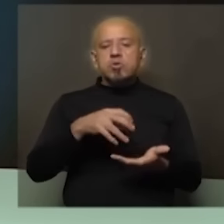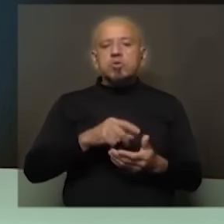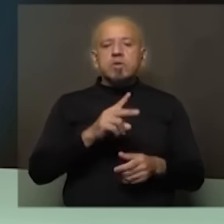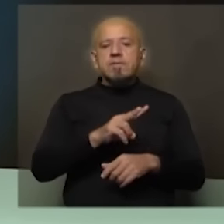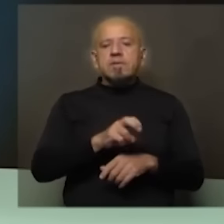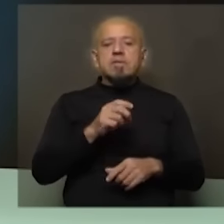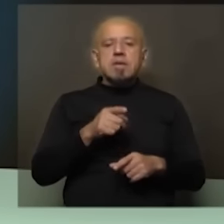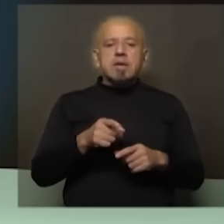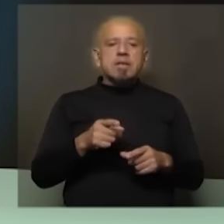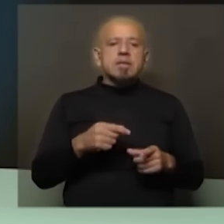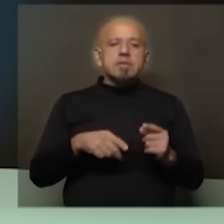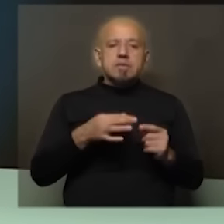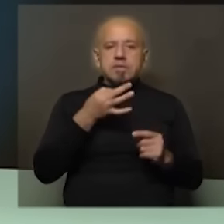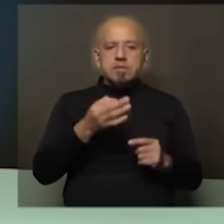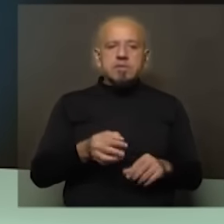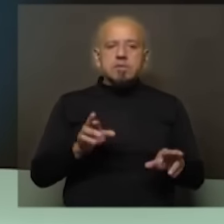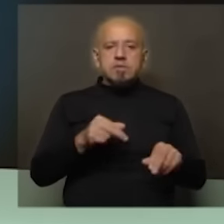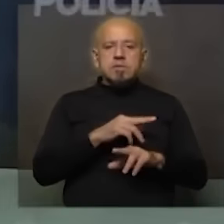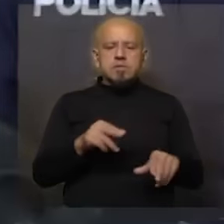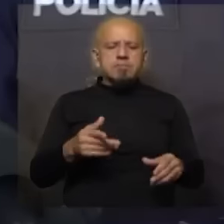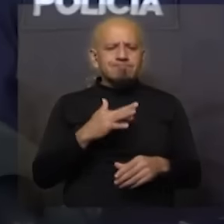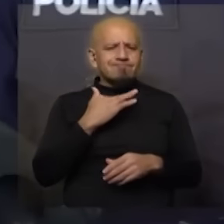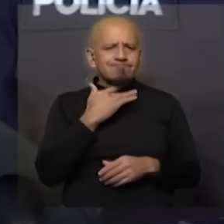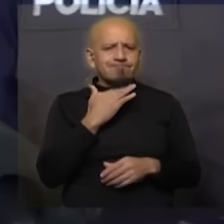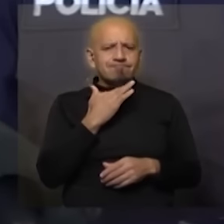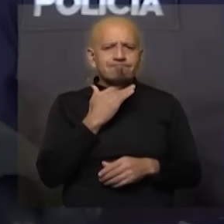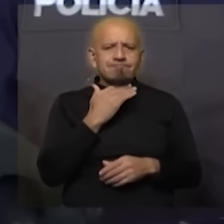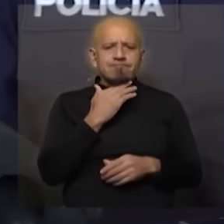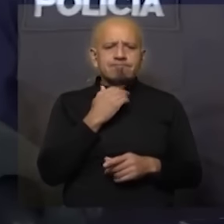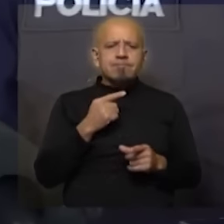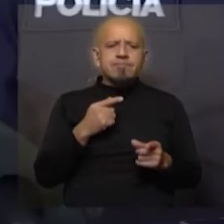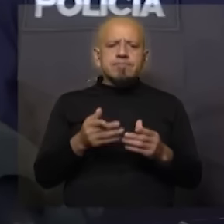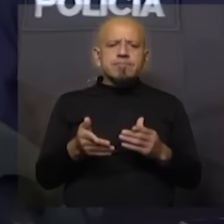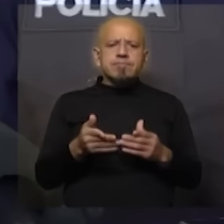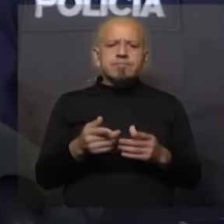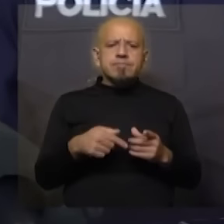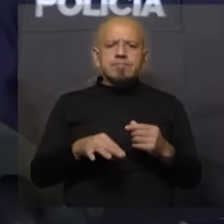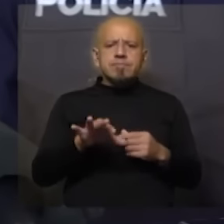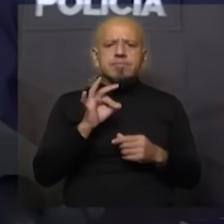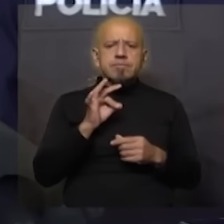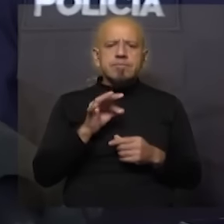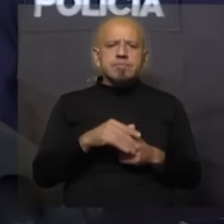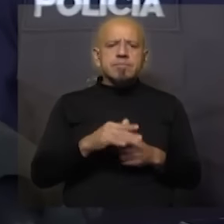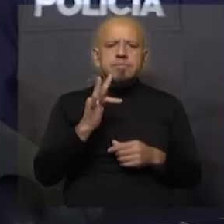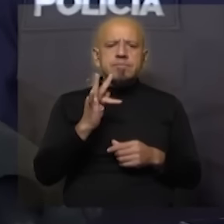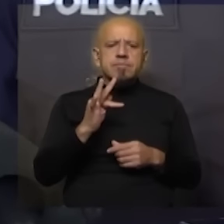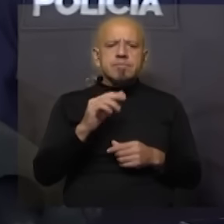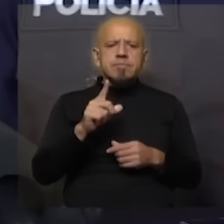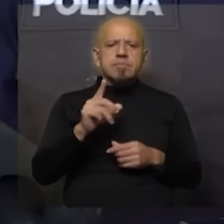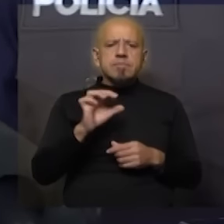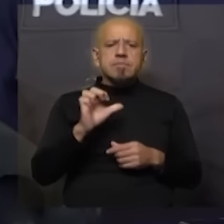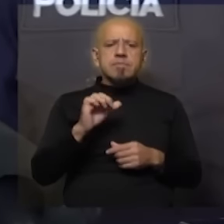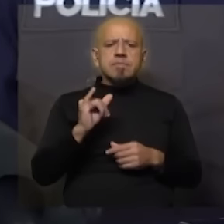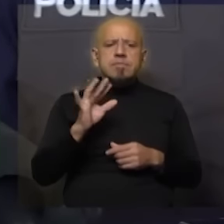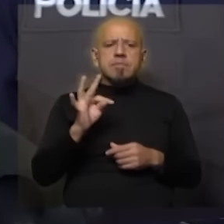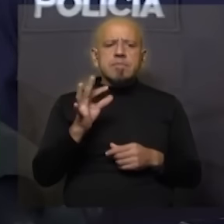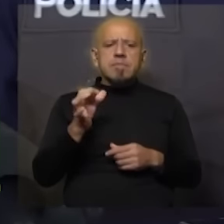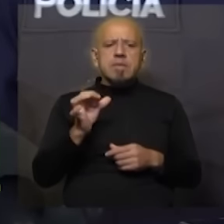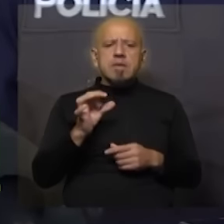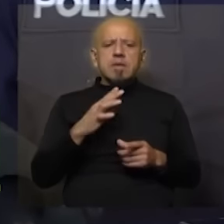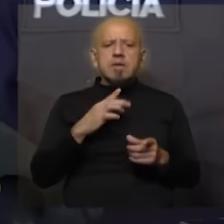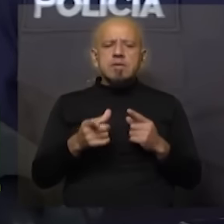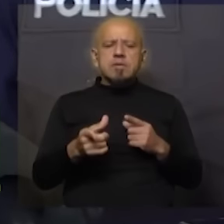Uruguay rechazó lo que definió como suspicacias expresadas tras la designación de Sandra Fleitas como fiscal a cargo de